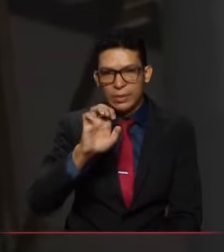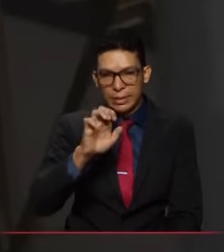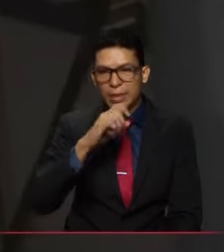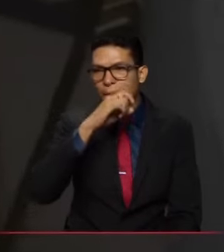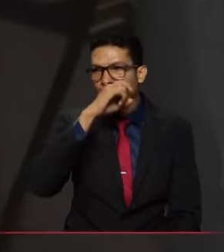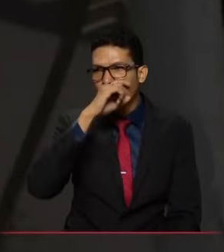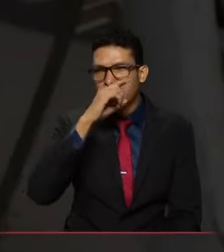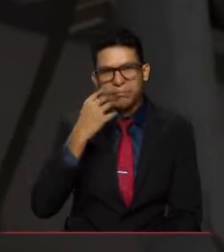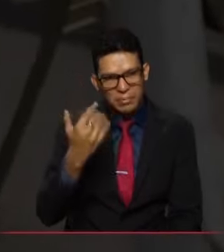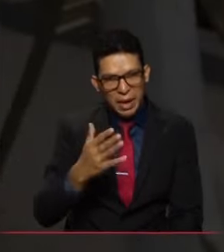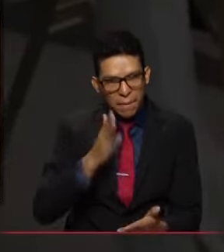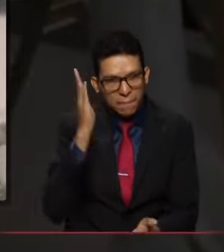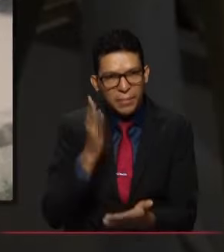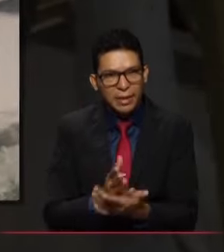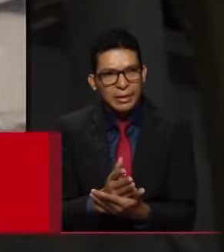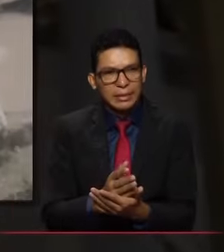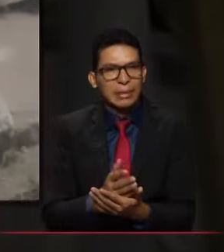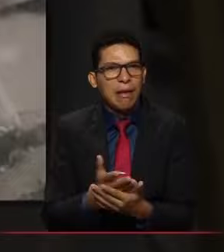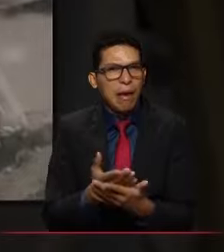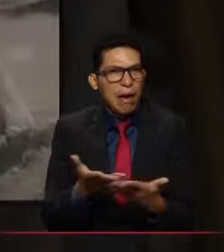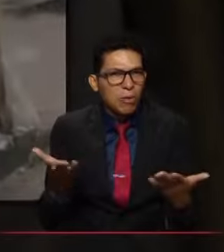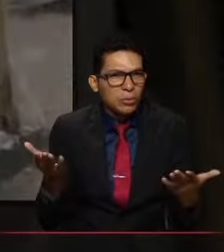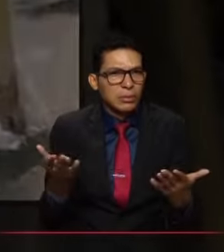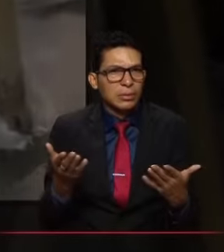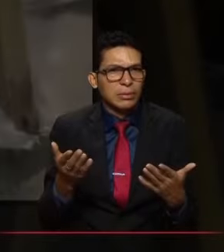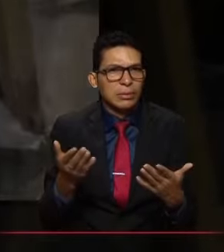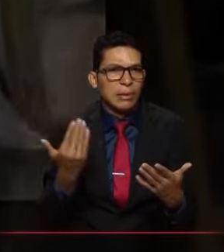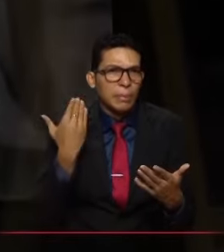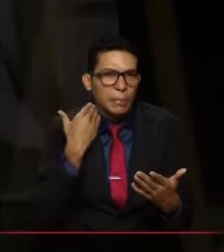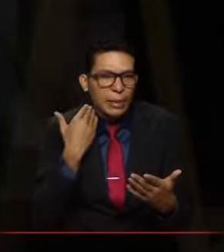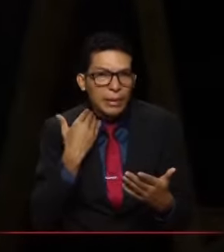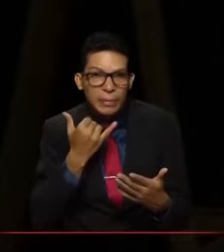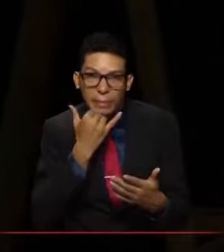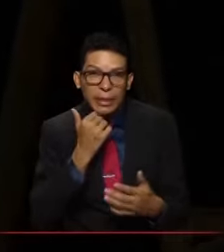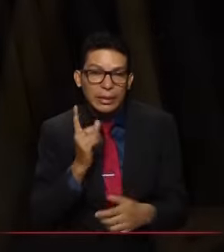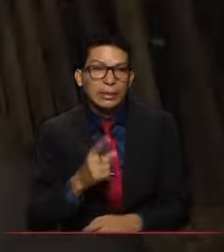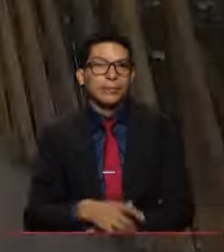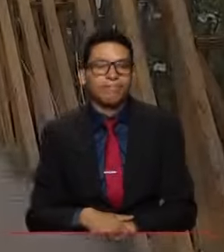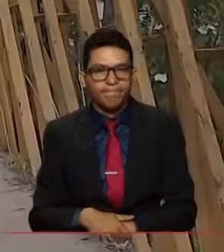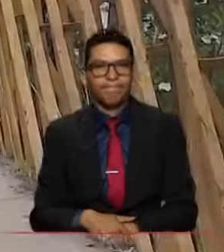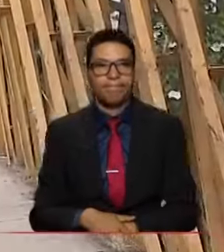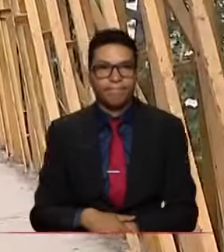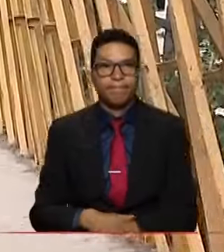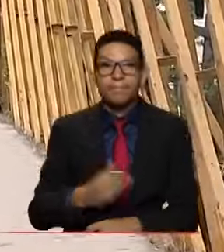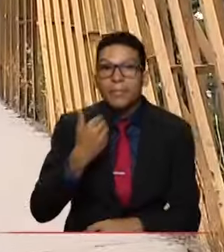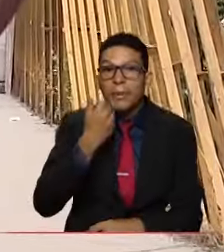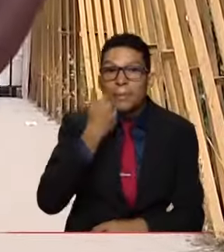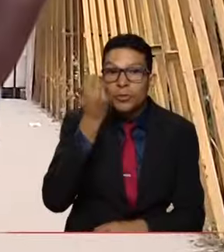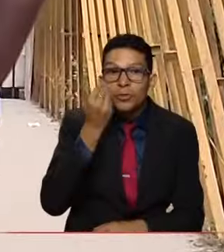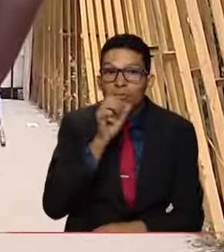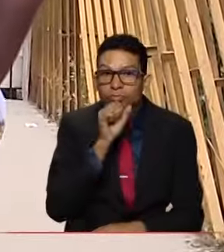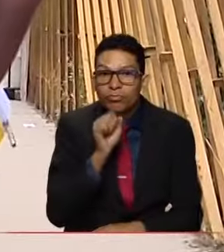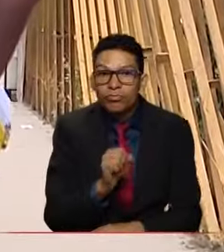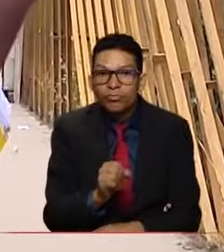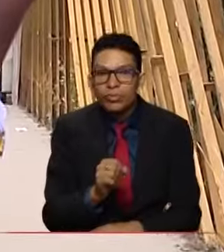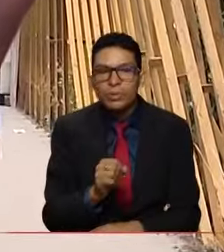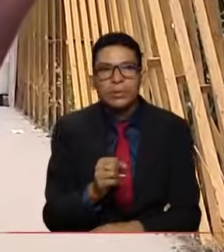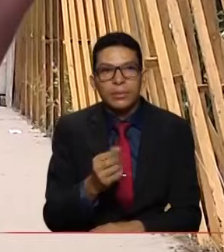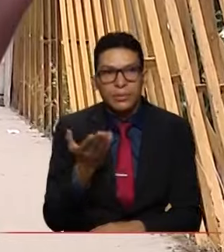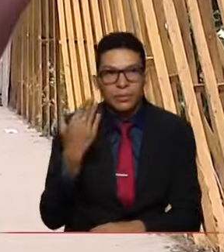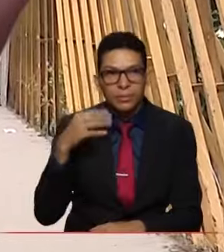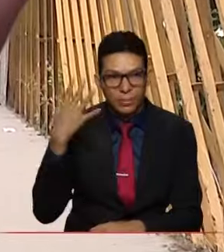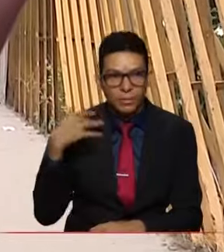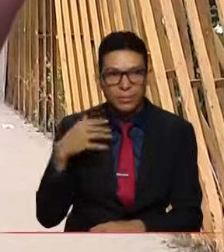ya ha ocurrido algún suceso, algún accidente a raíz de la situación de este puente? Sí, ¿no? Una persona adulto mayor, que en estos días